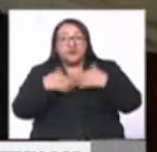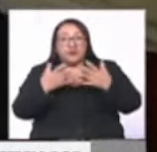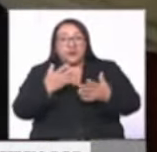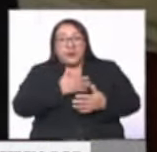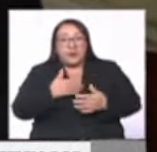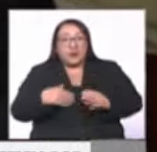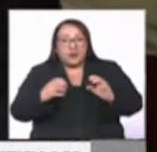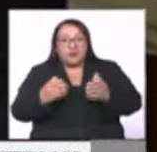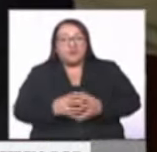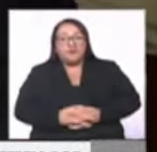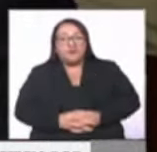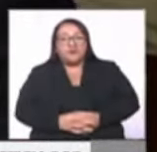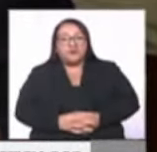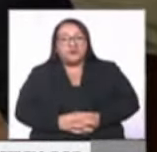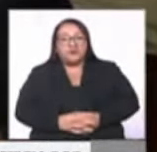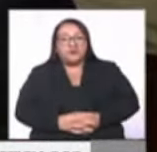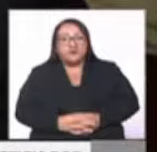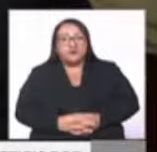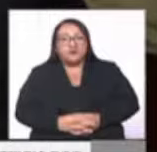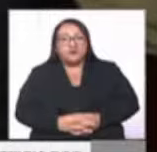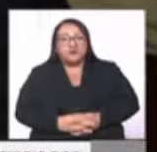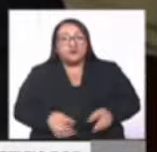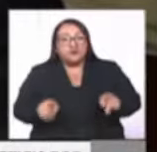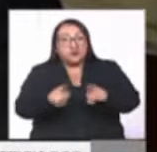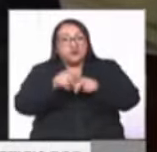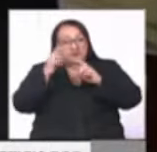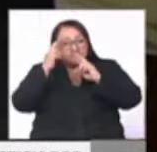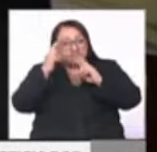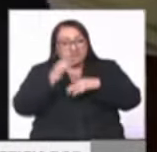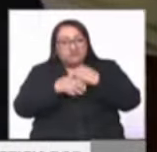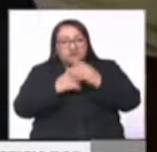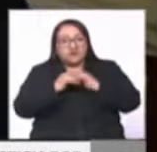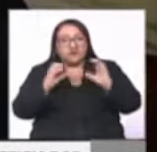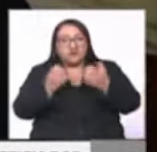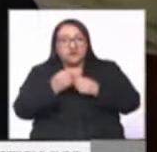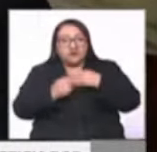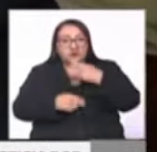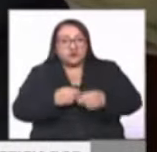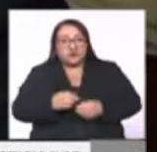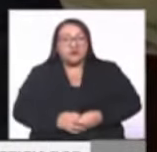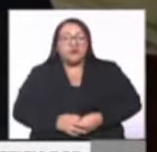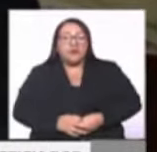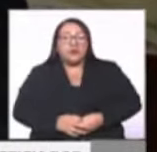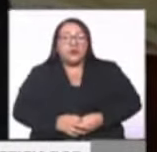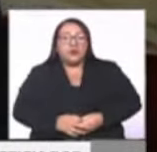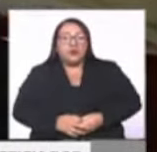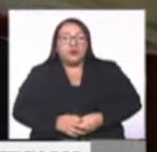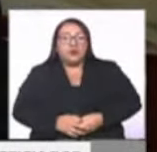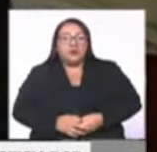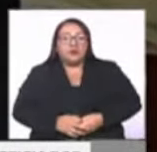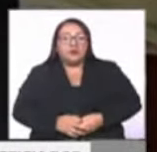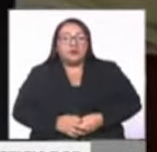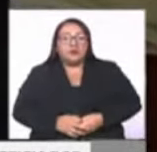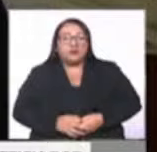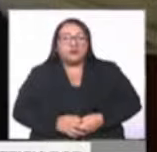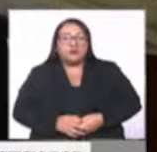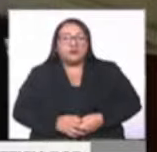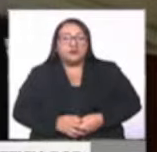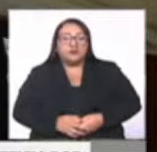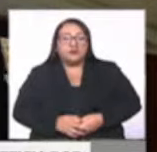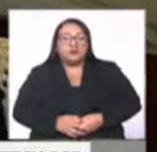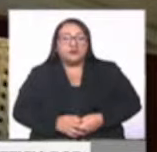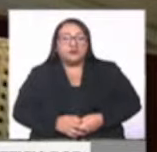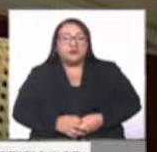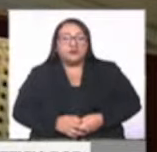través suyo con igual respeto a toda la representación nacional que se encuentra presente en esta sede legislativa